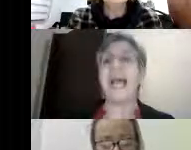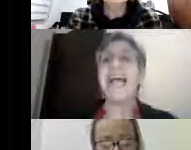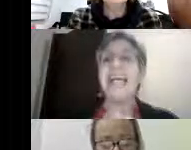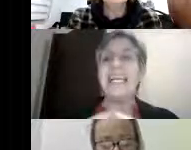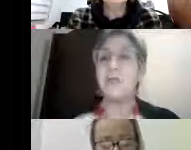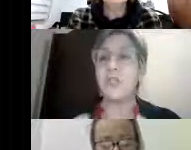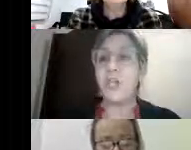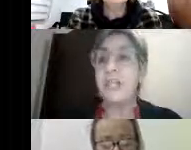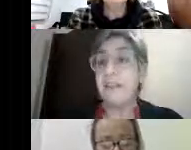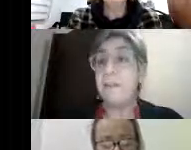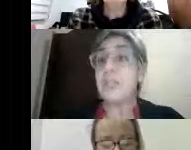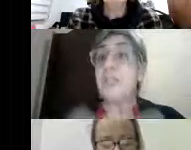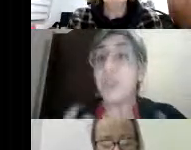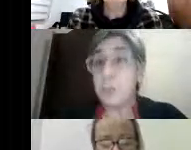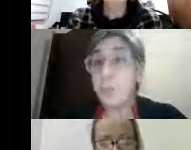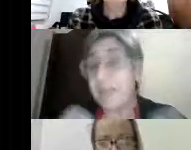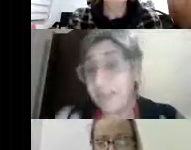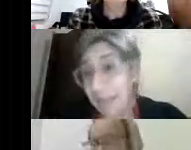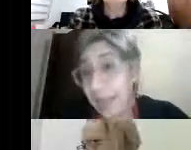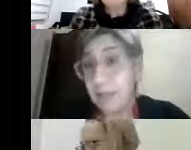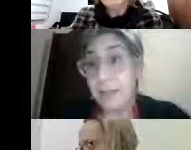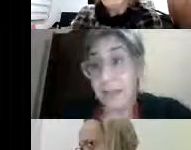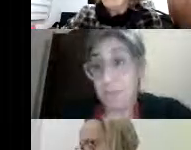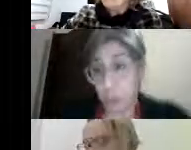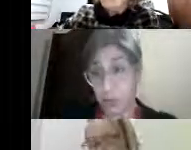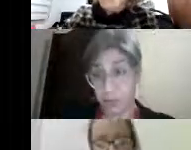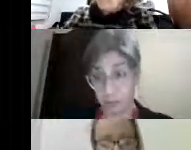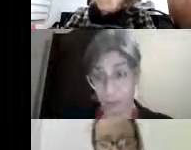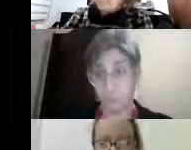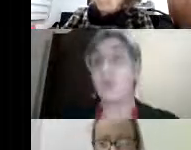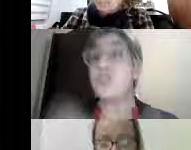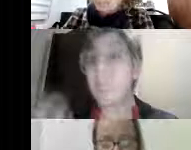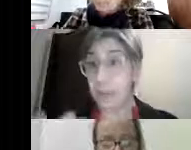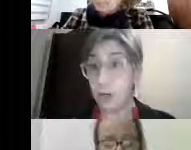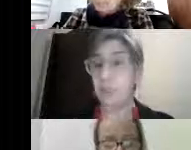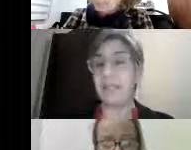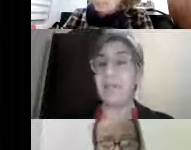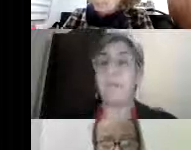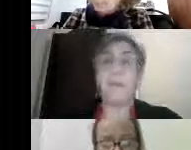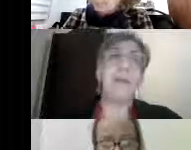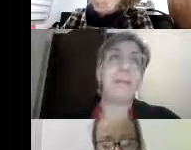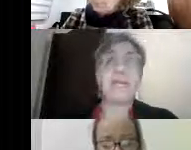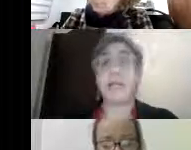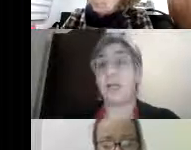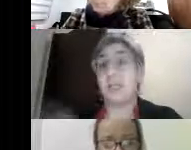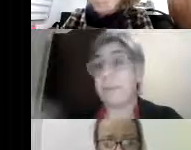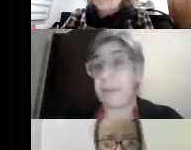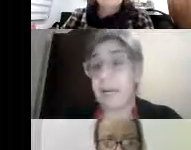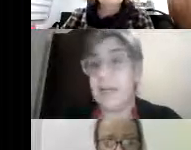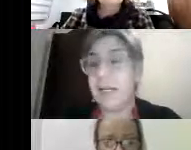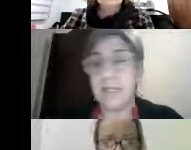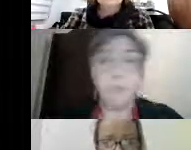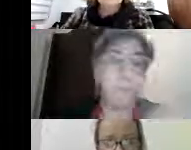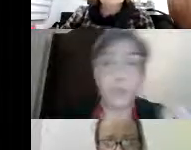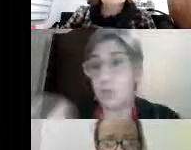serodiscordante. O sea, es la situación de mayor probabilidad de transmisión, conocida, ¿no? Porque también puede haber parejas que no se